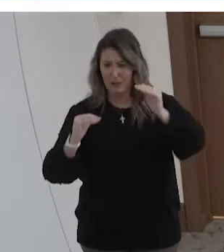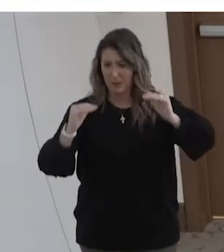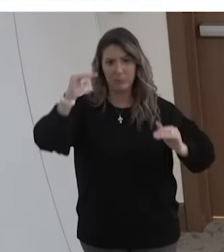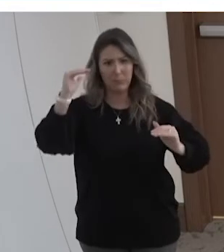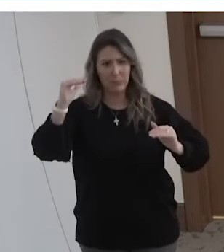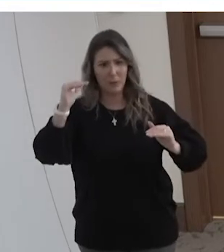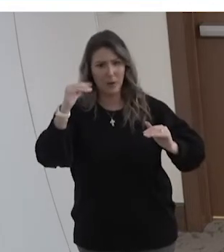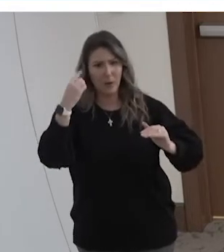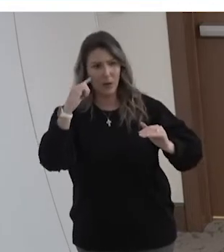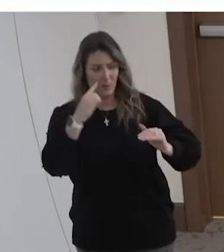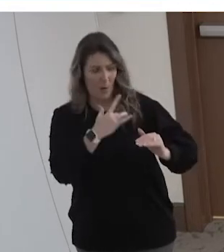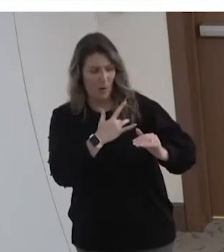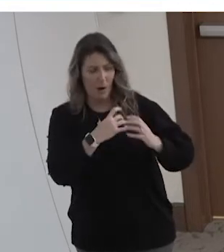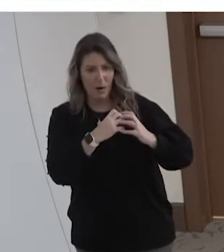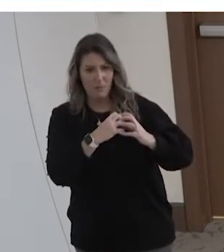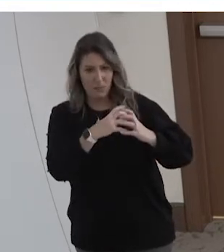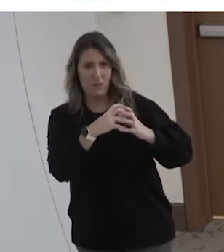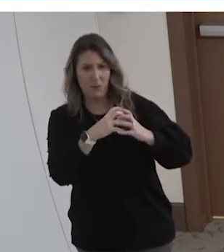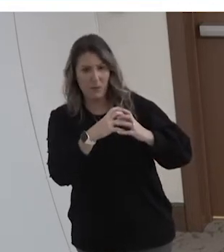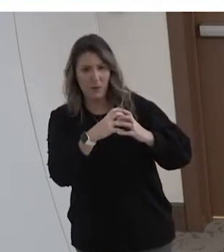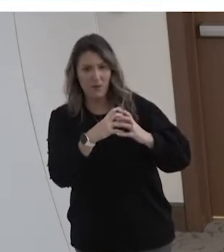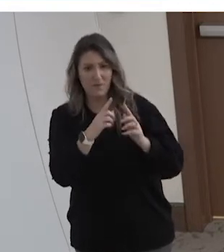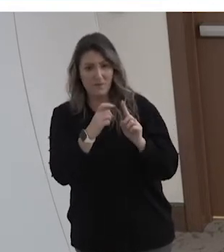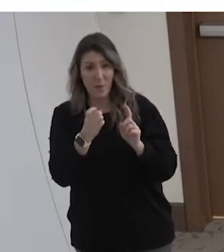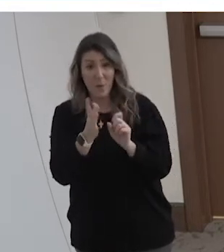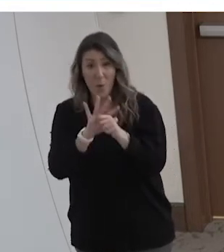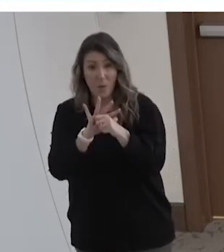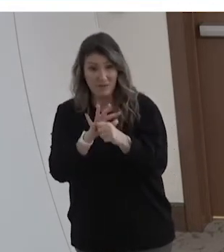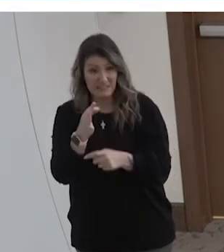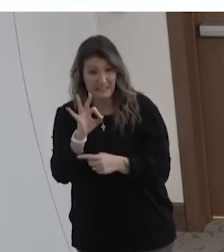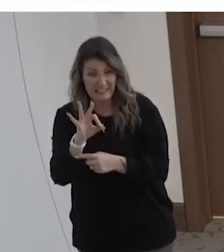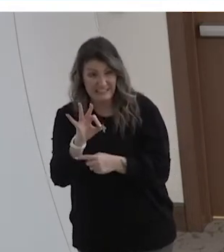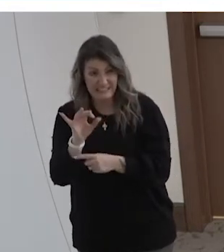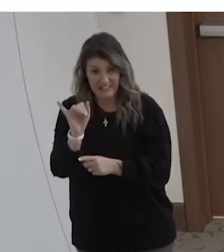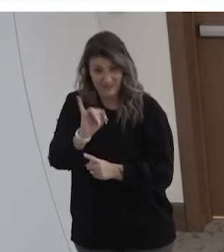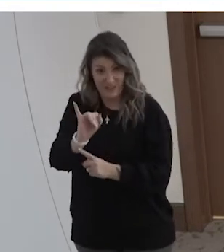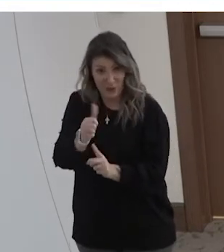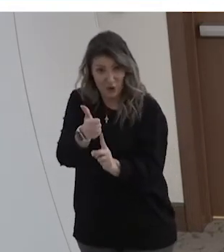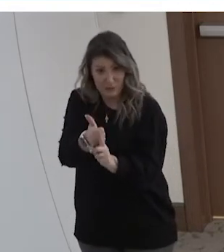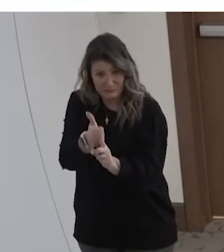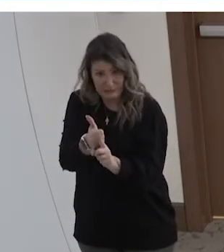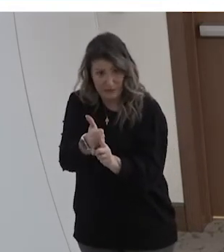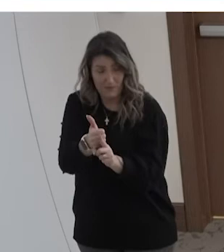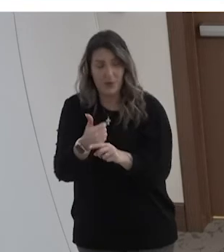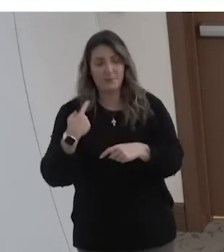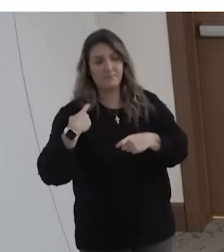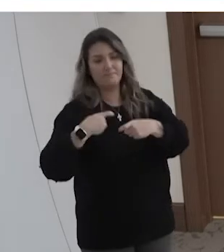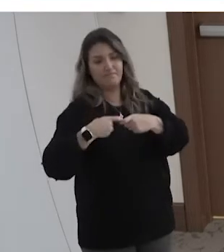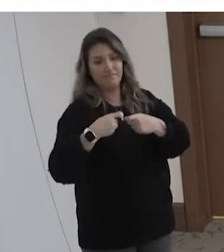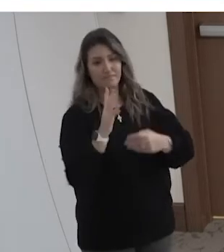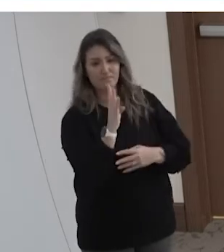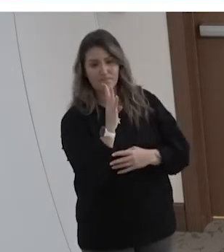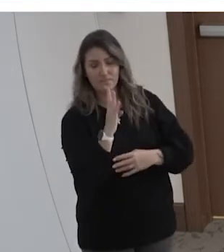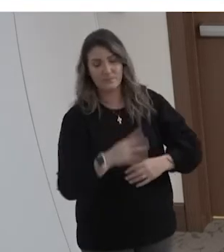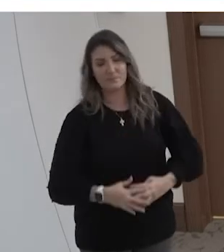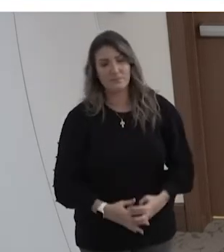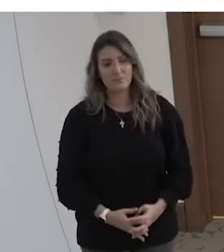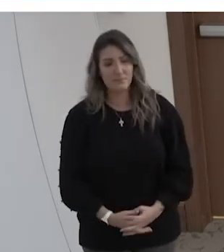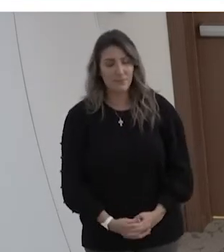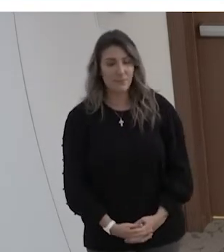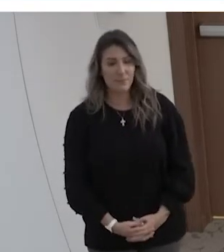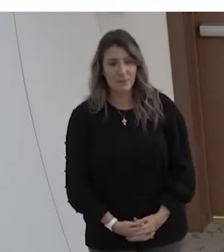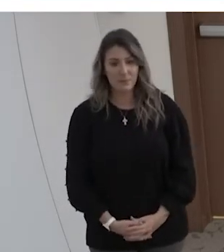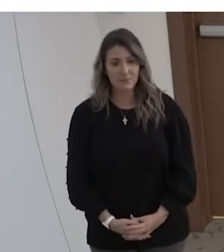getting inflammation around the heart from COVID-19 infection. Lo que la gente no habla es